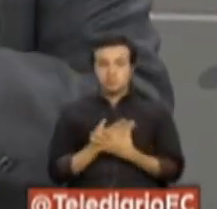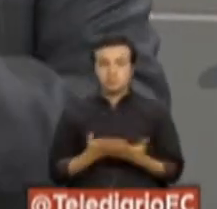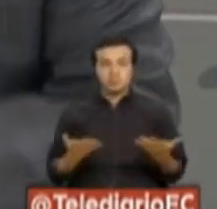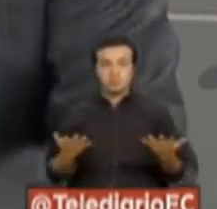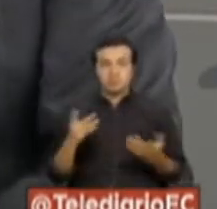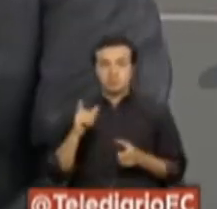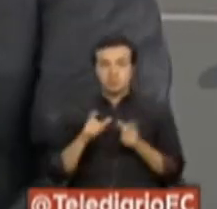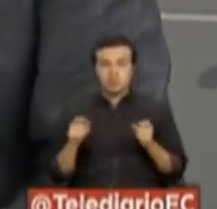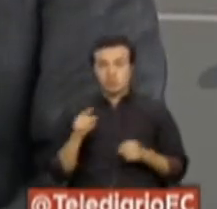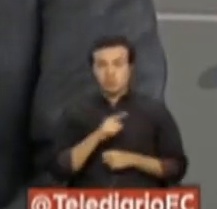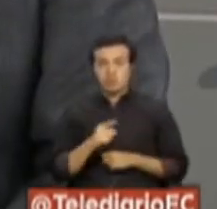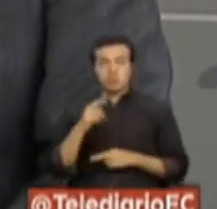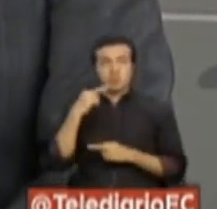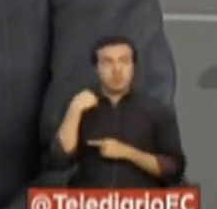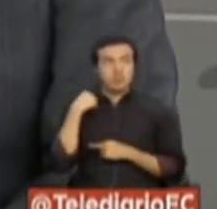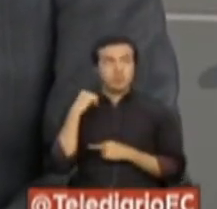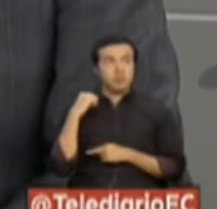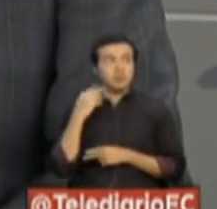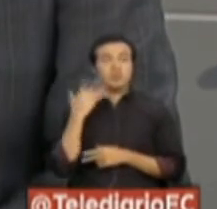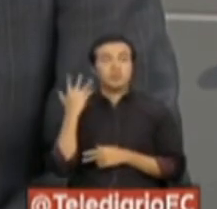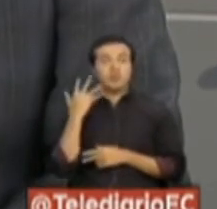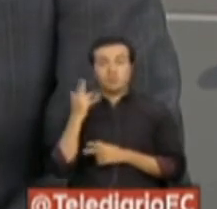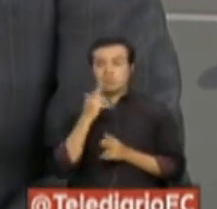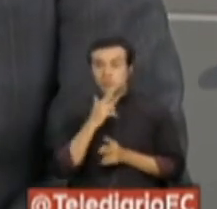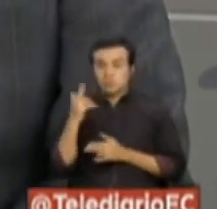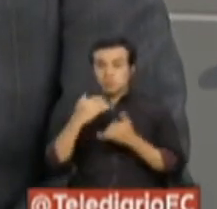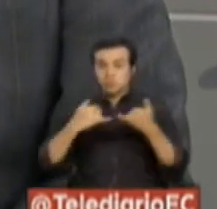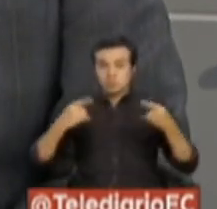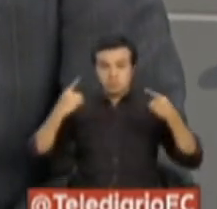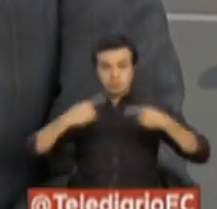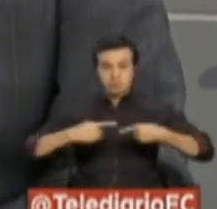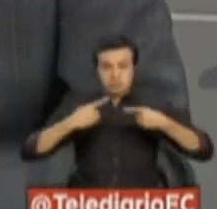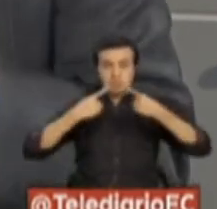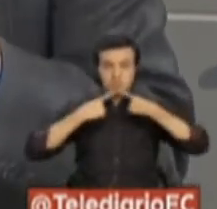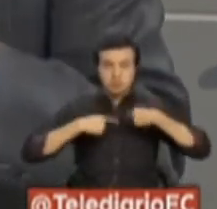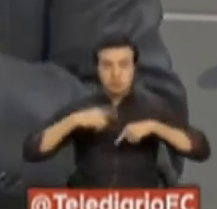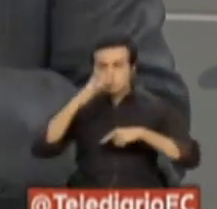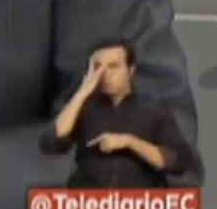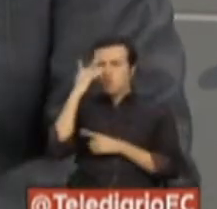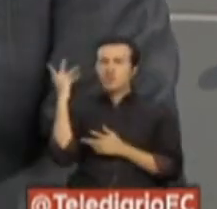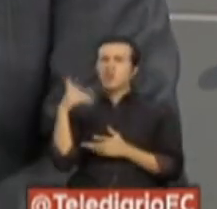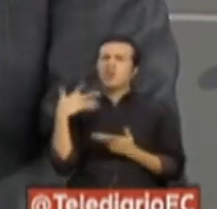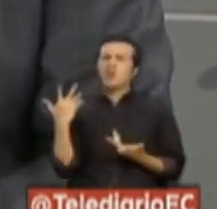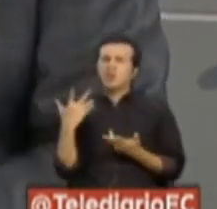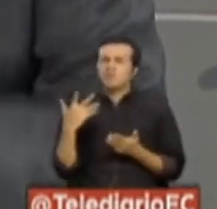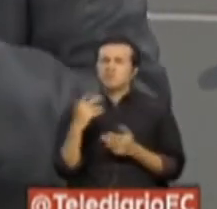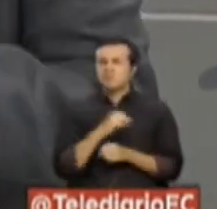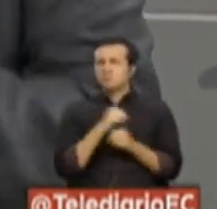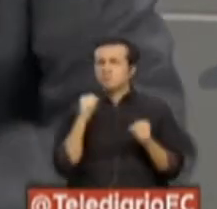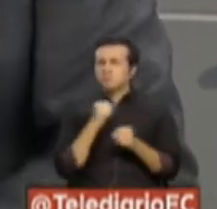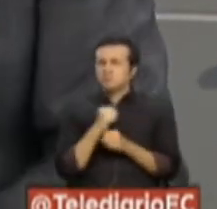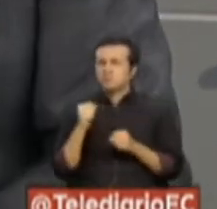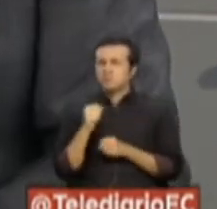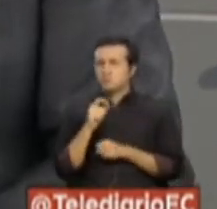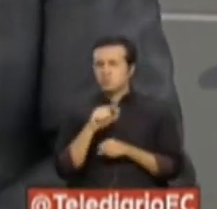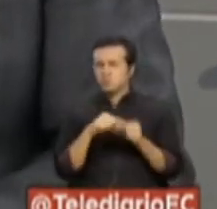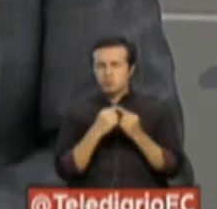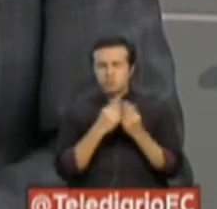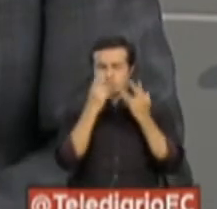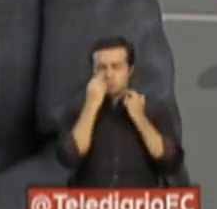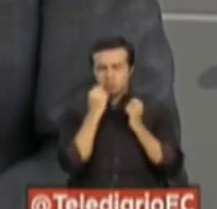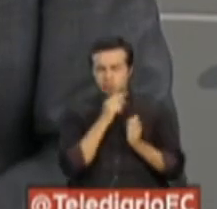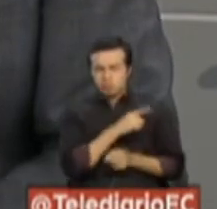de los posibles responsables de los ataques en la frontera norte. Destacó las razones por las cuales considera que las